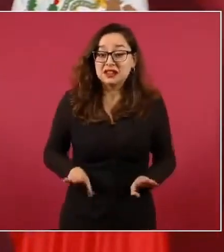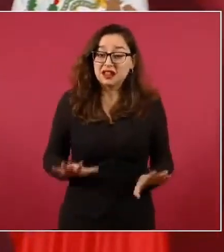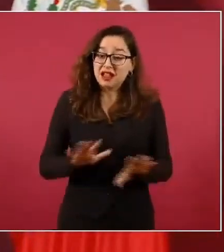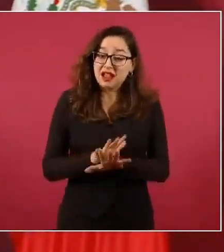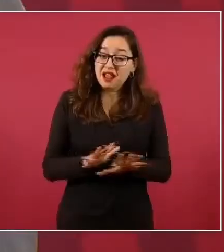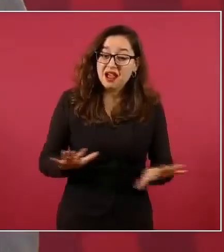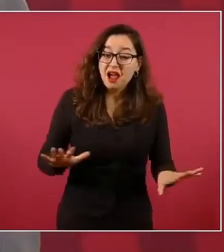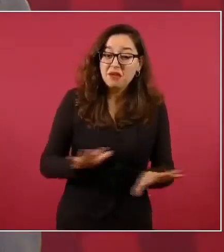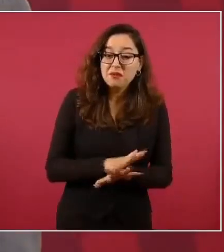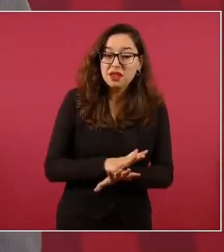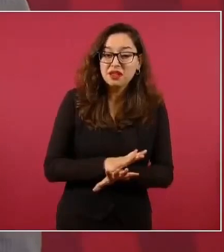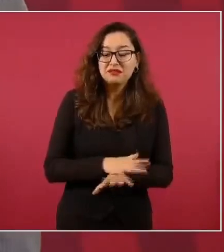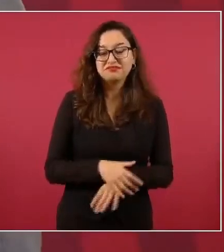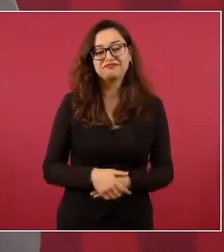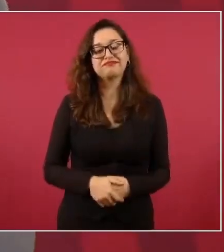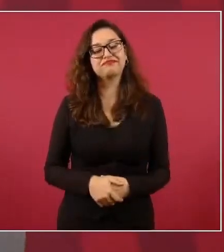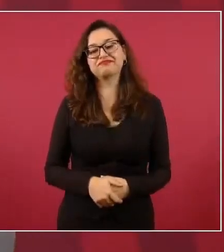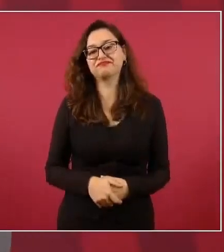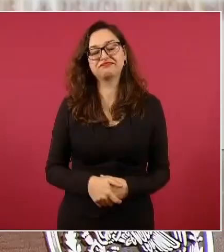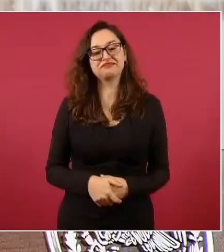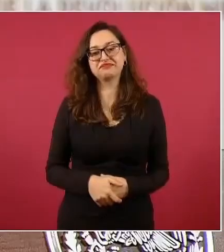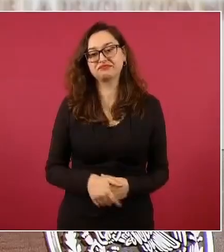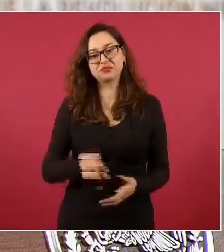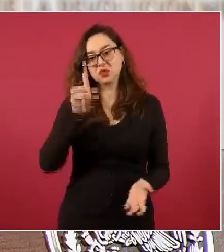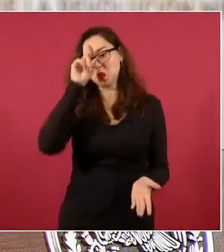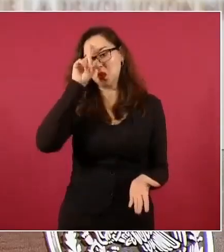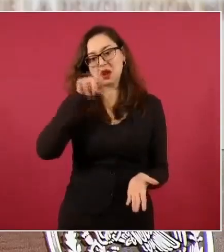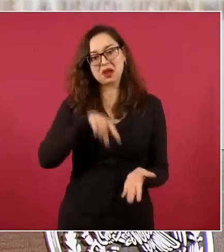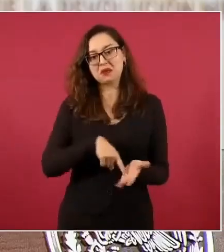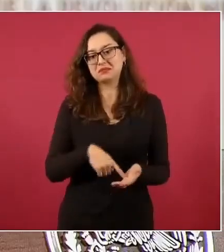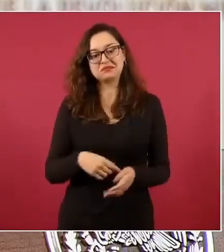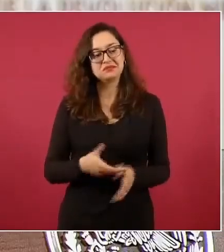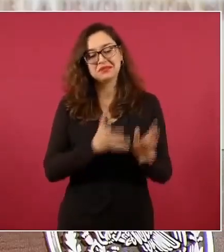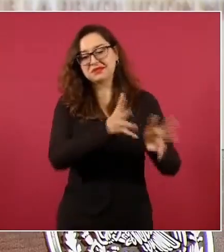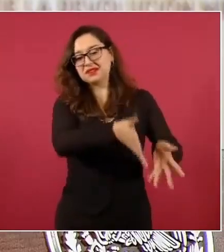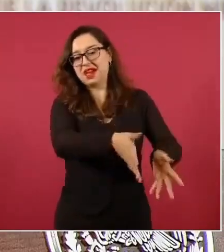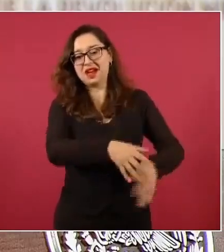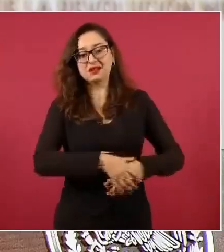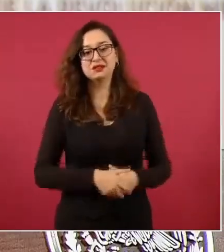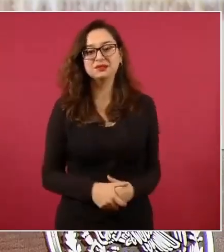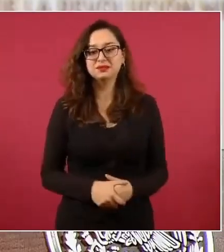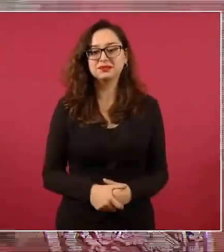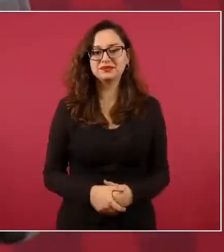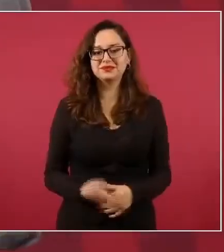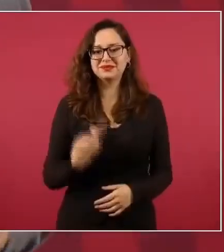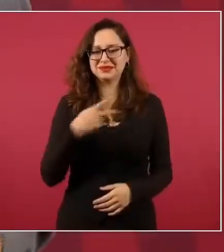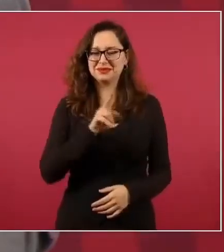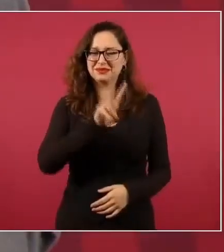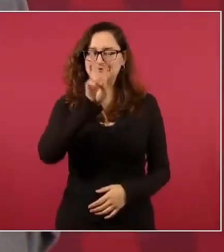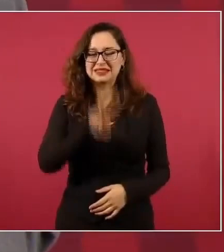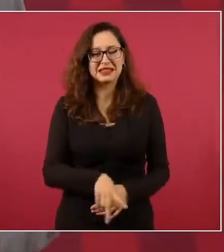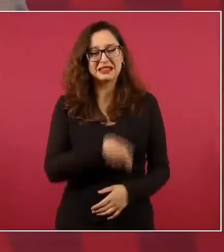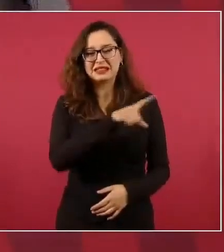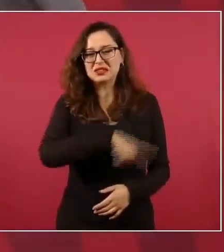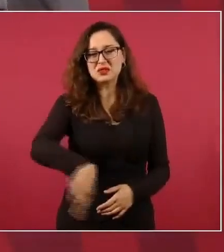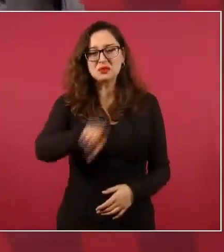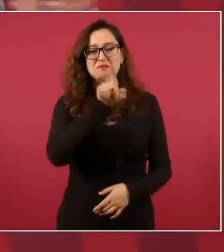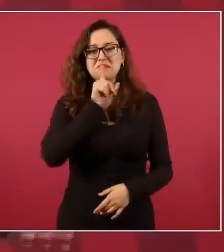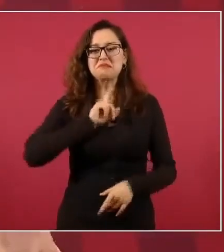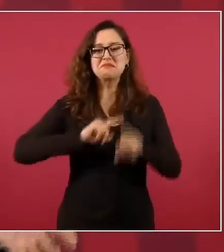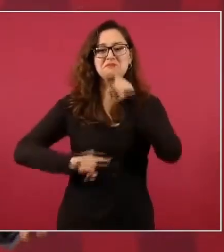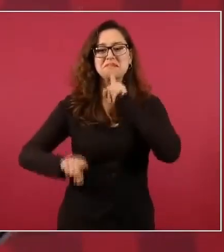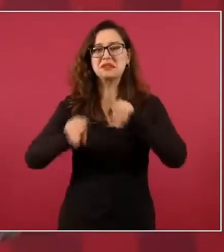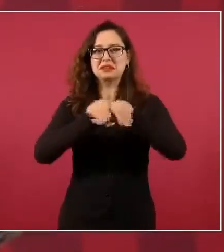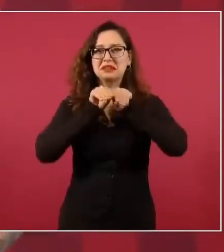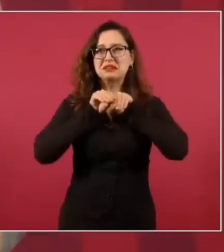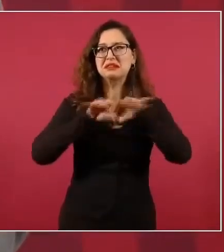mantengan esos carteles, claro que son libres, pero que no se exhiban. Eso de que el